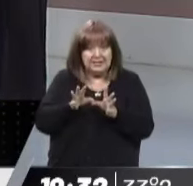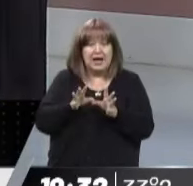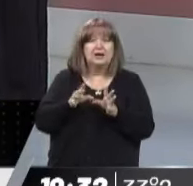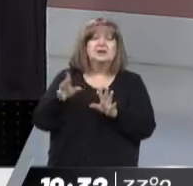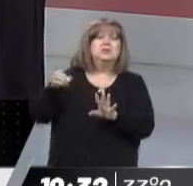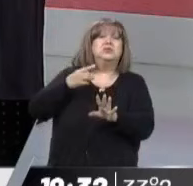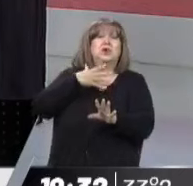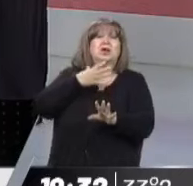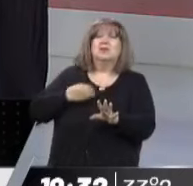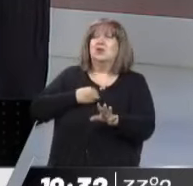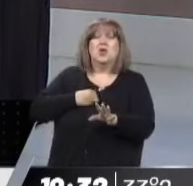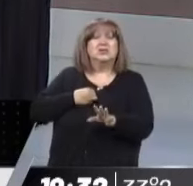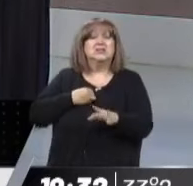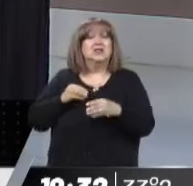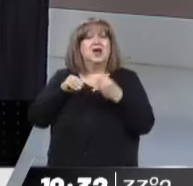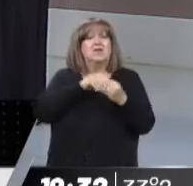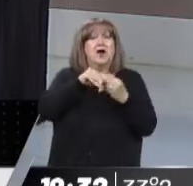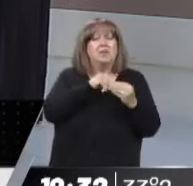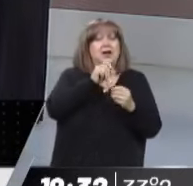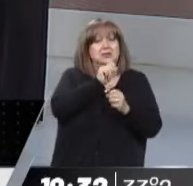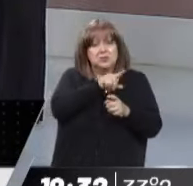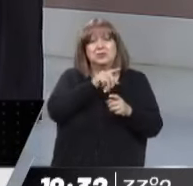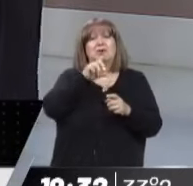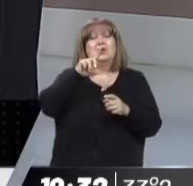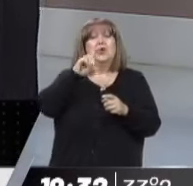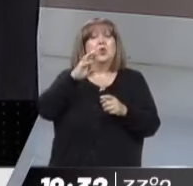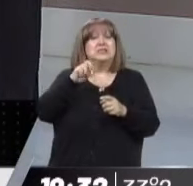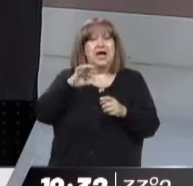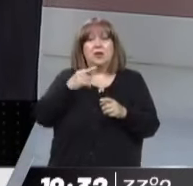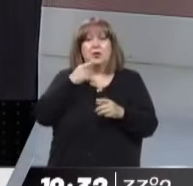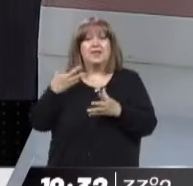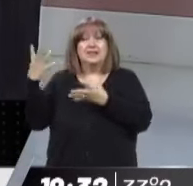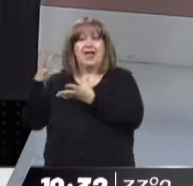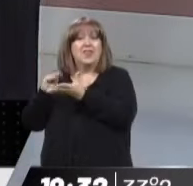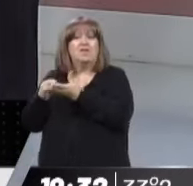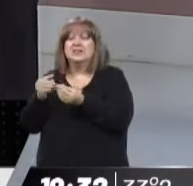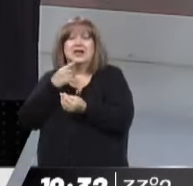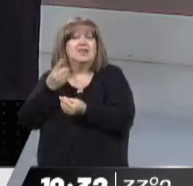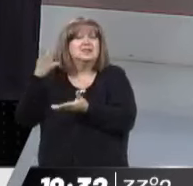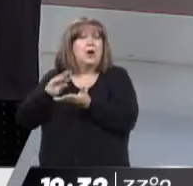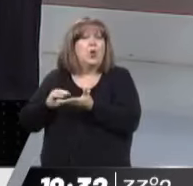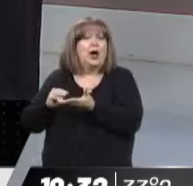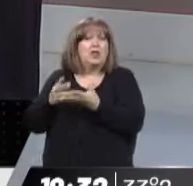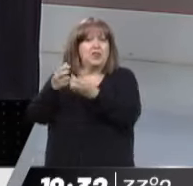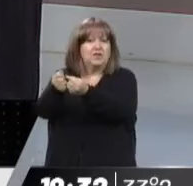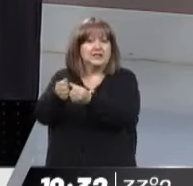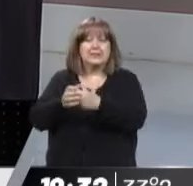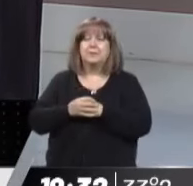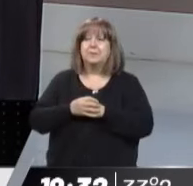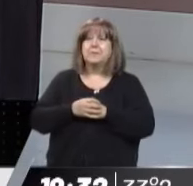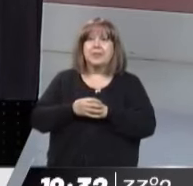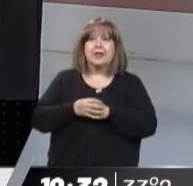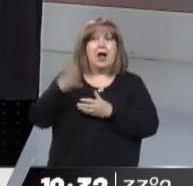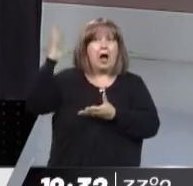hay malestar entre ustedes en la familia de Luciano por lo que está planteando la defensa. ¿Qué es concretamente? La